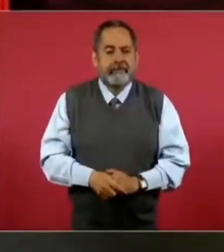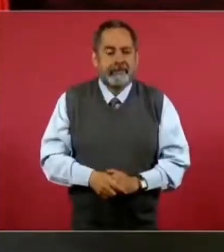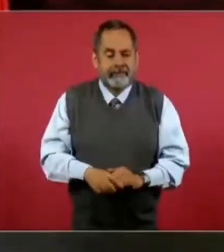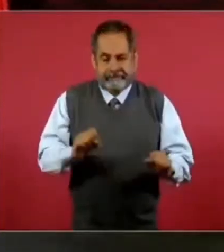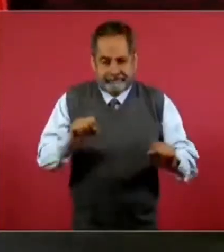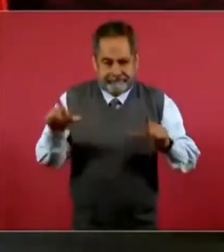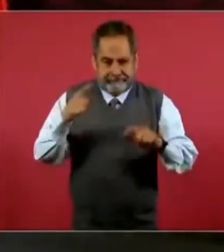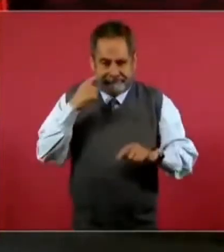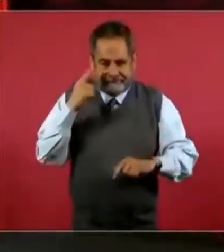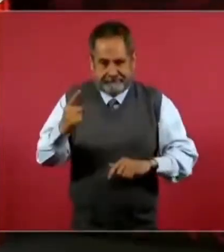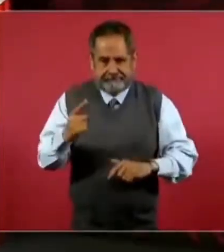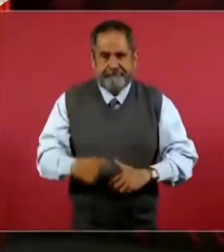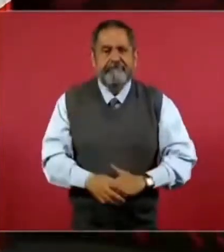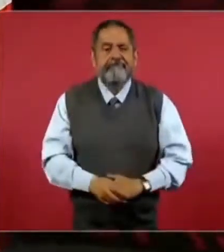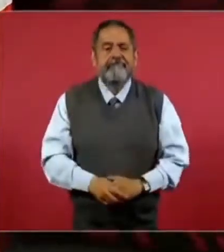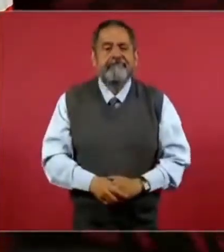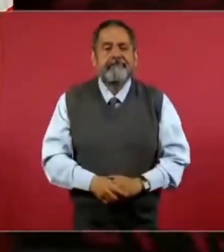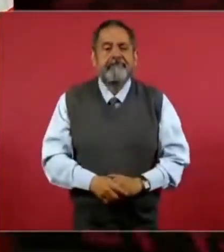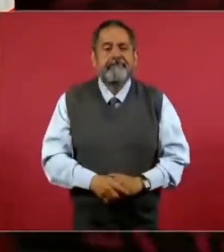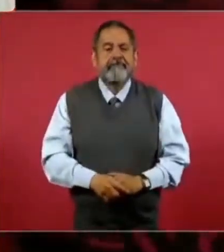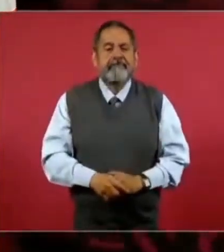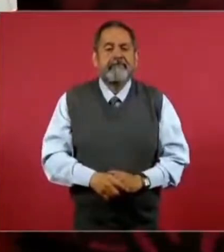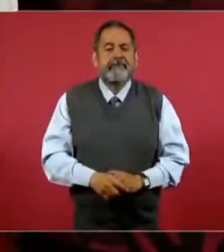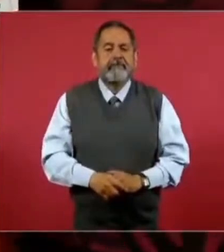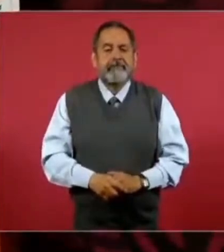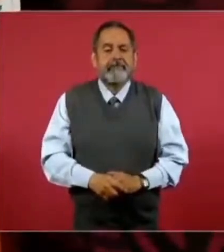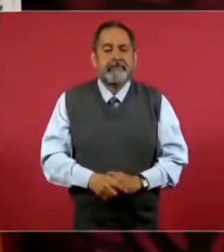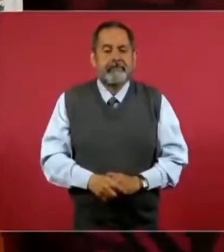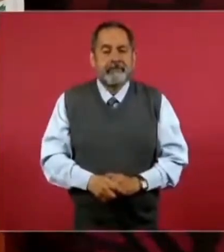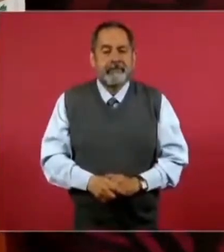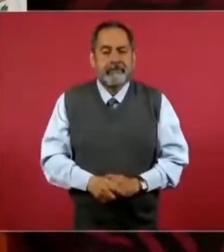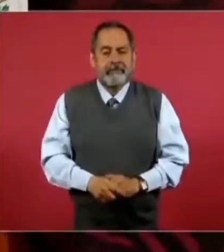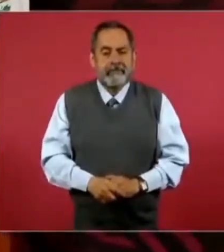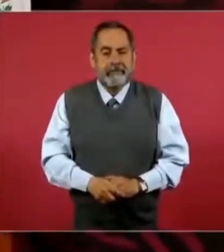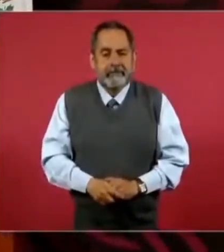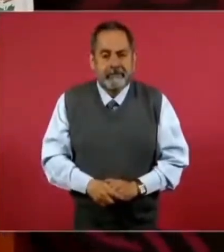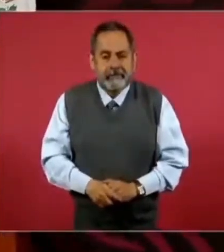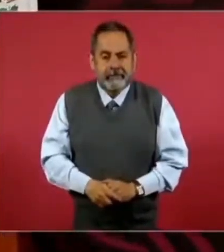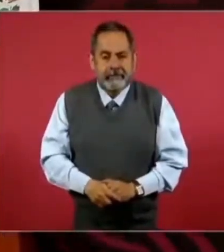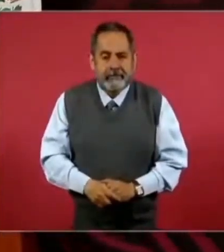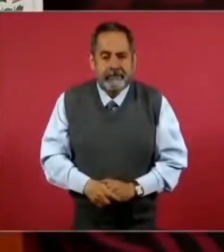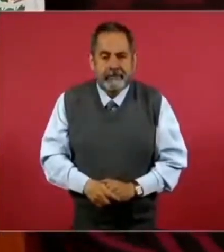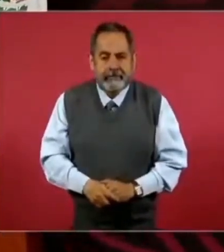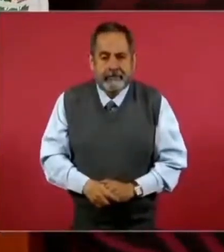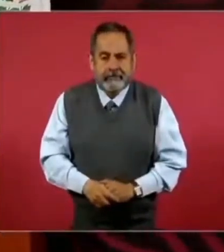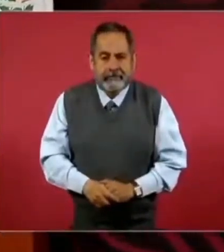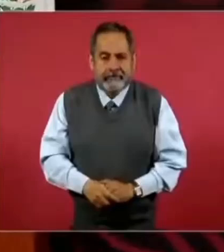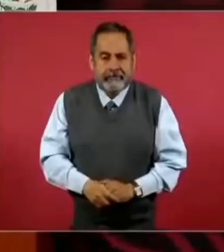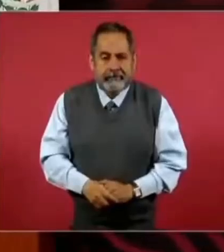gráfica, porque cómo